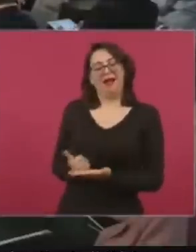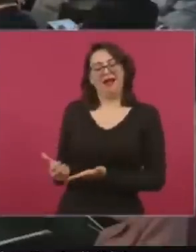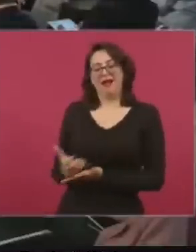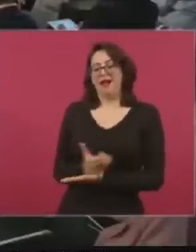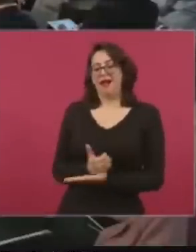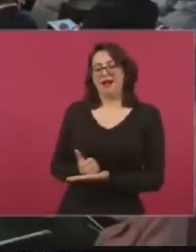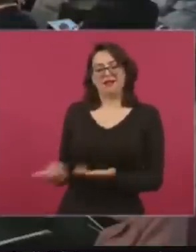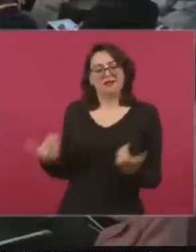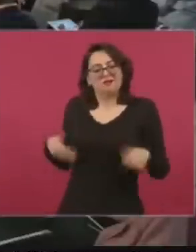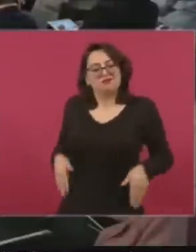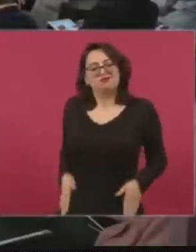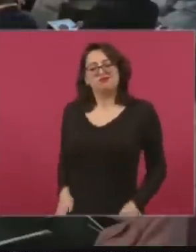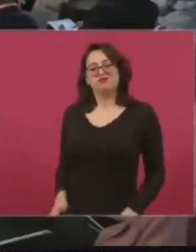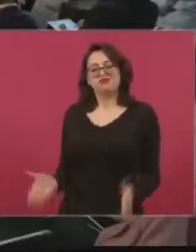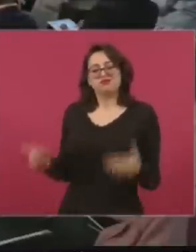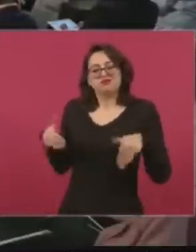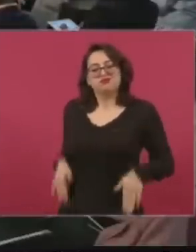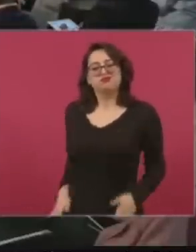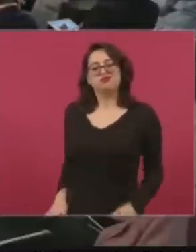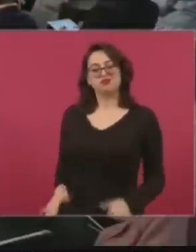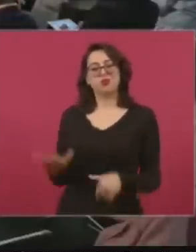su agosto